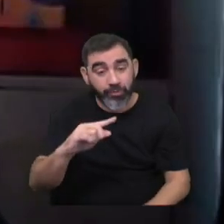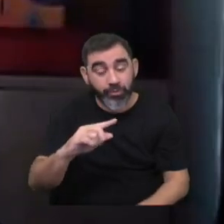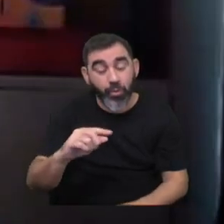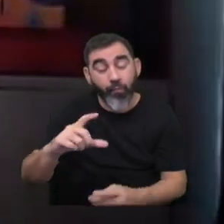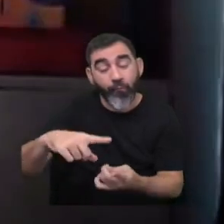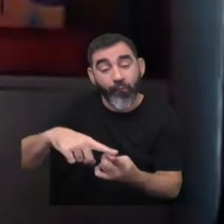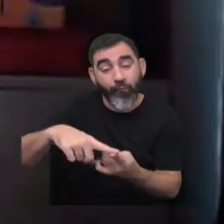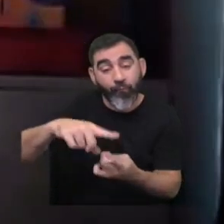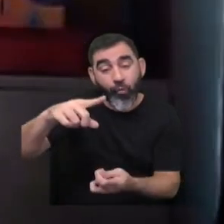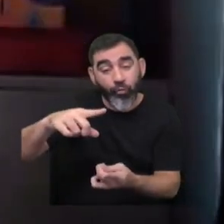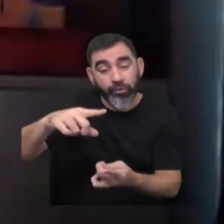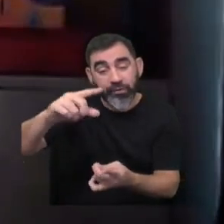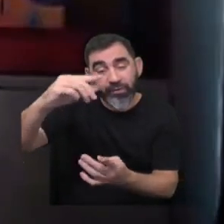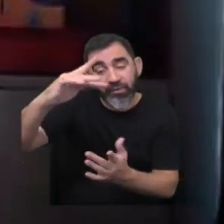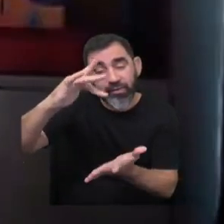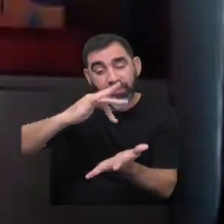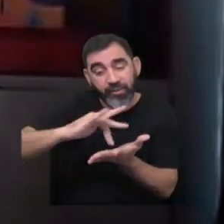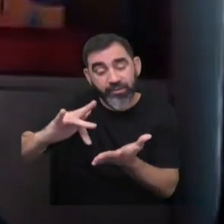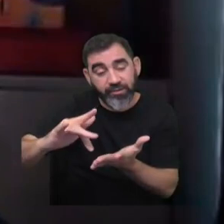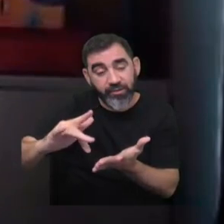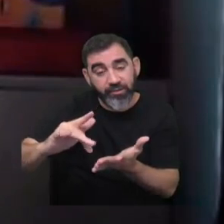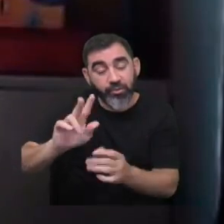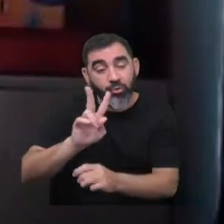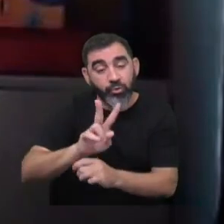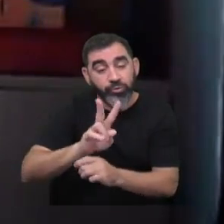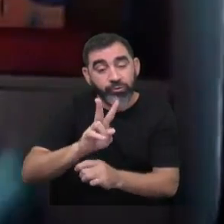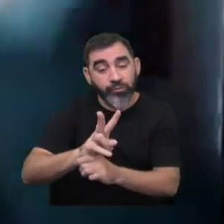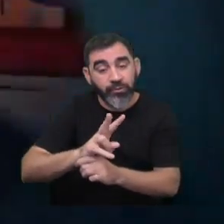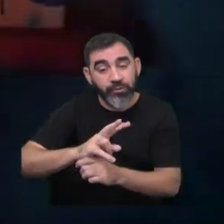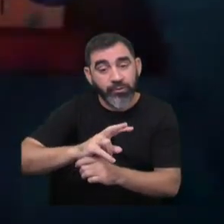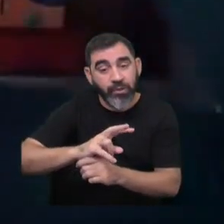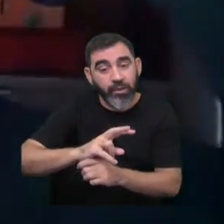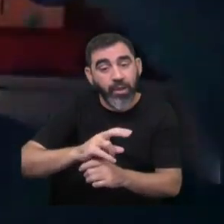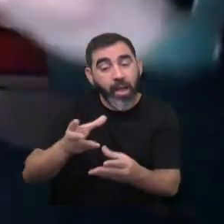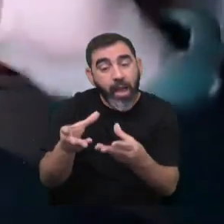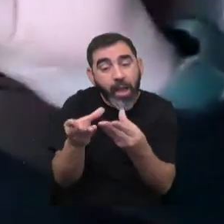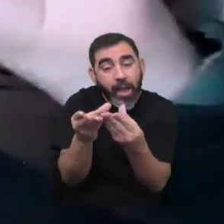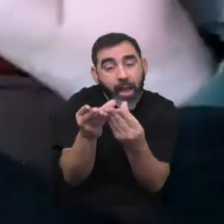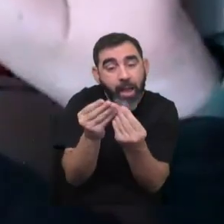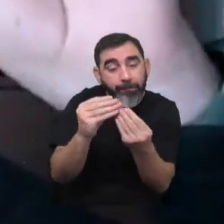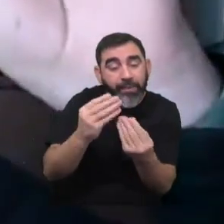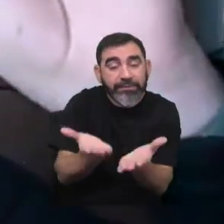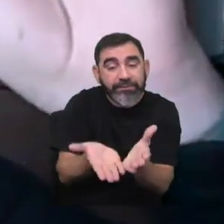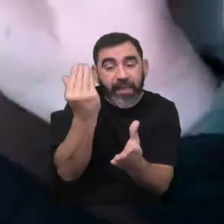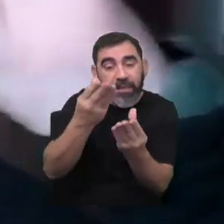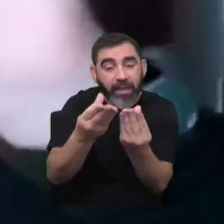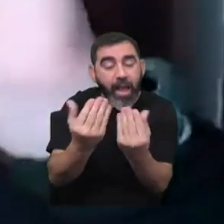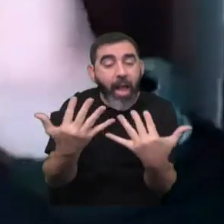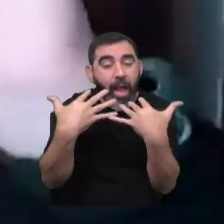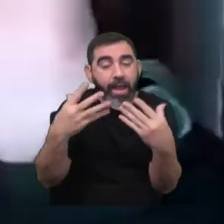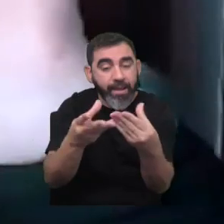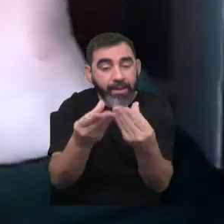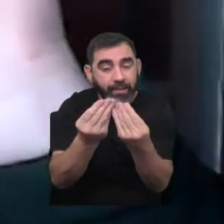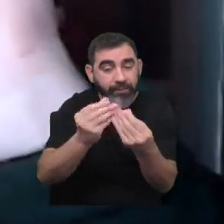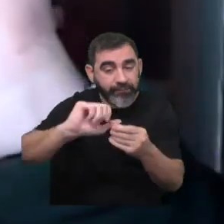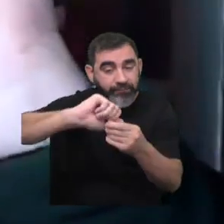ya está más vacía, lo que se puede hacer para conservar mejor el gas es apretarla y tratar de sacar la mayor cantidad de aire posible.